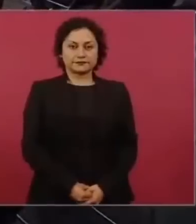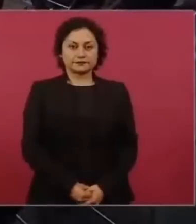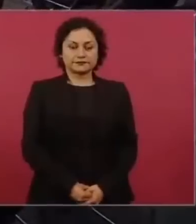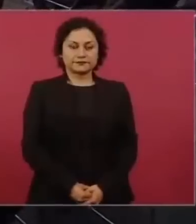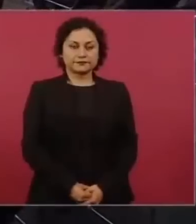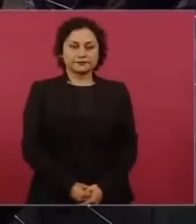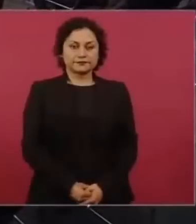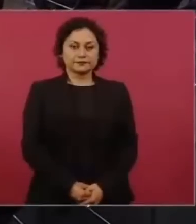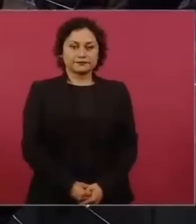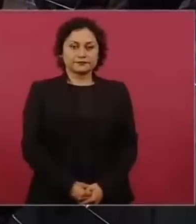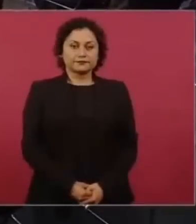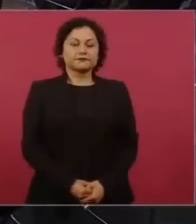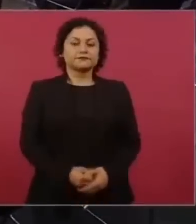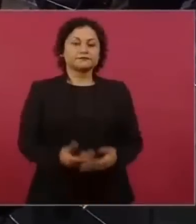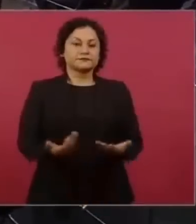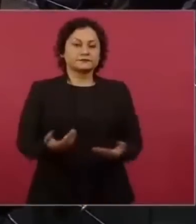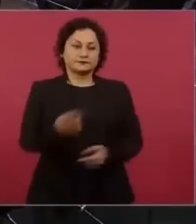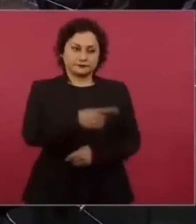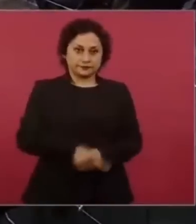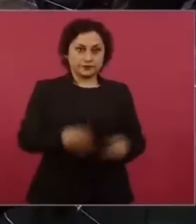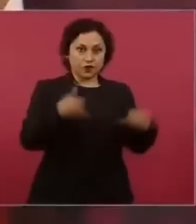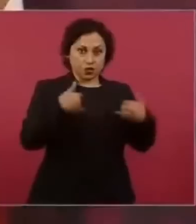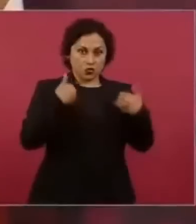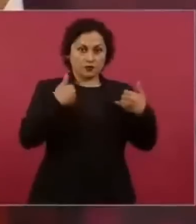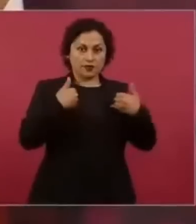no están maleados.